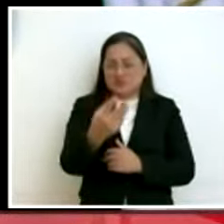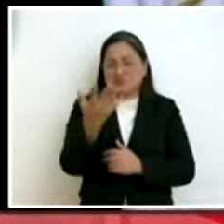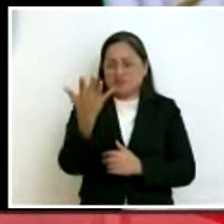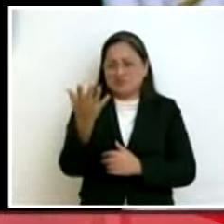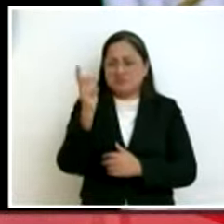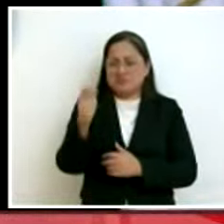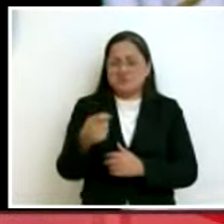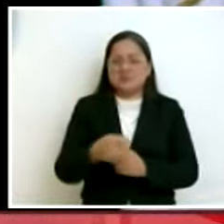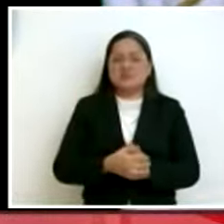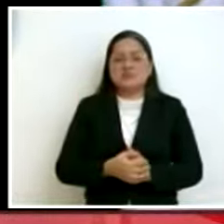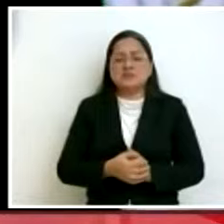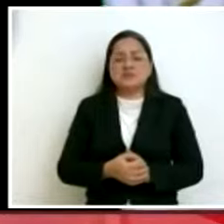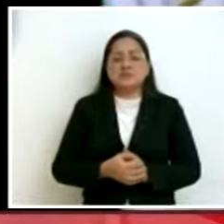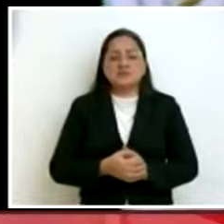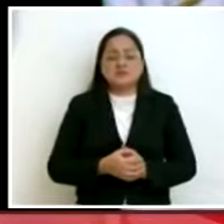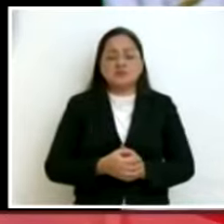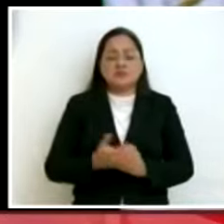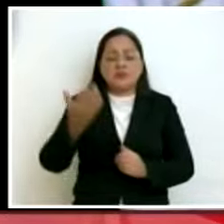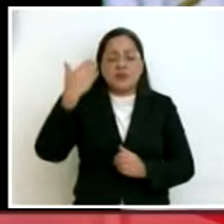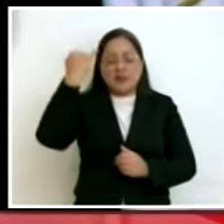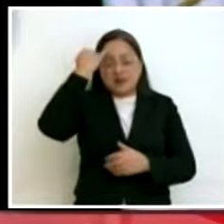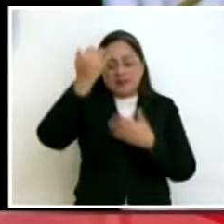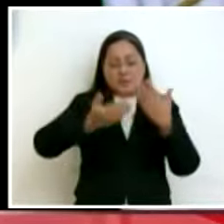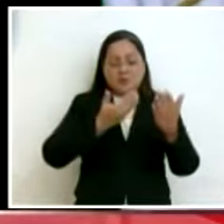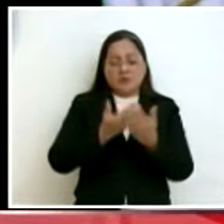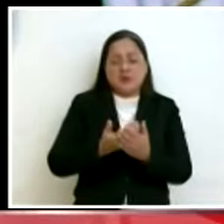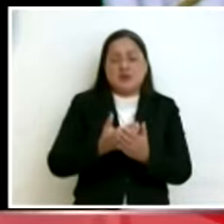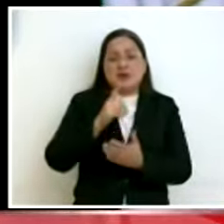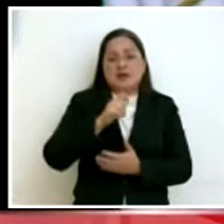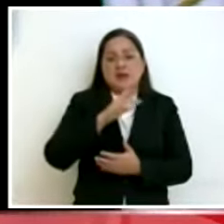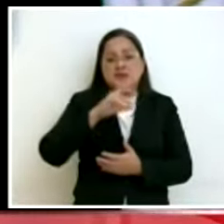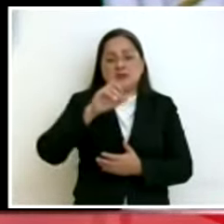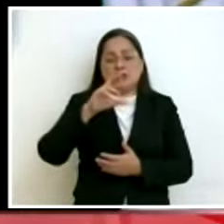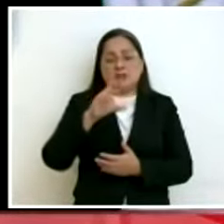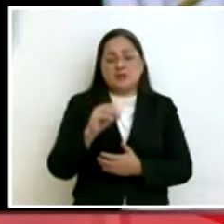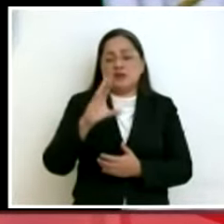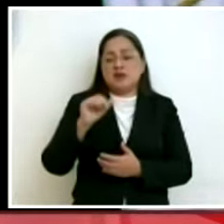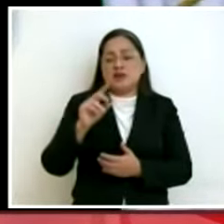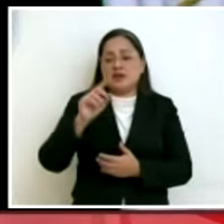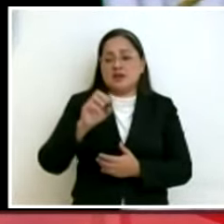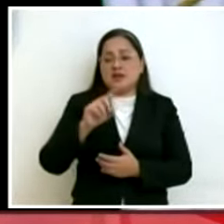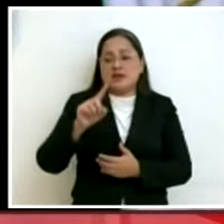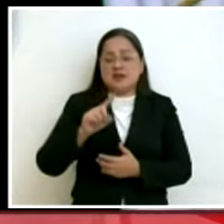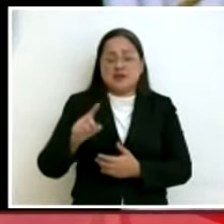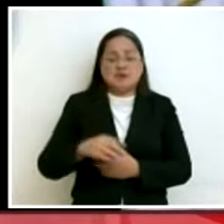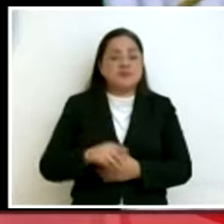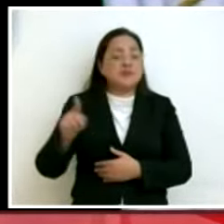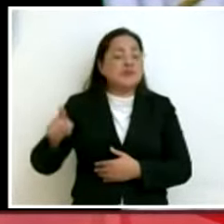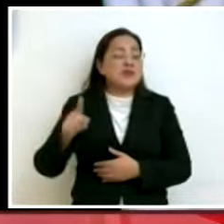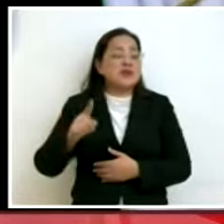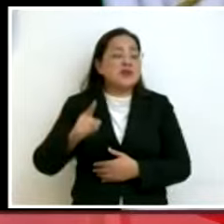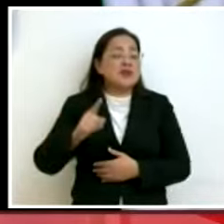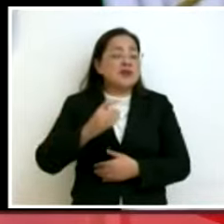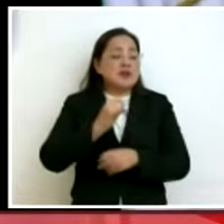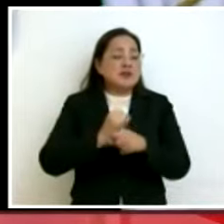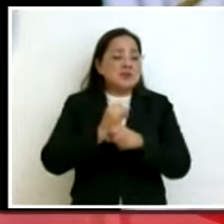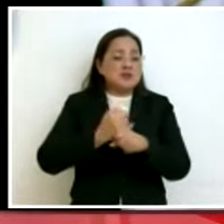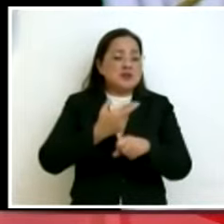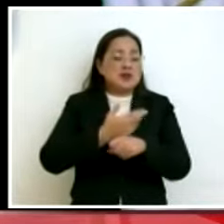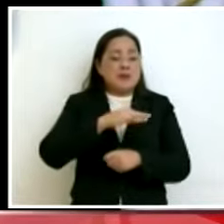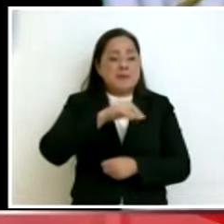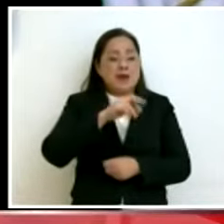que por cierto la iniciativa de Cárdenas era del 33 y según la investigadora María maram María